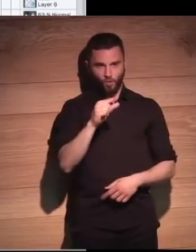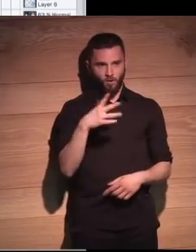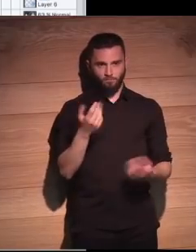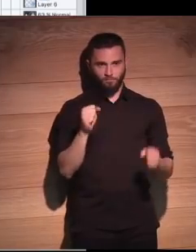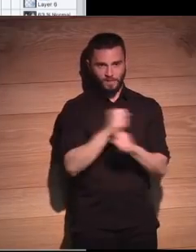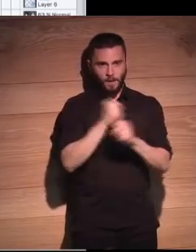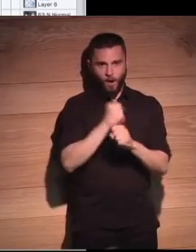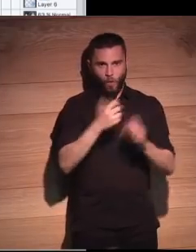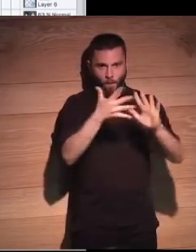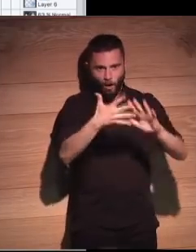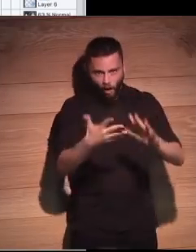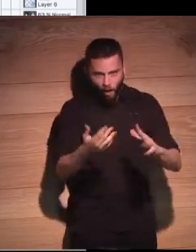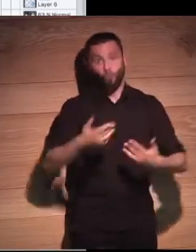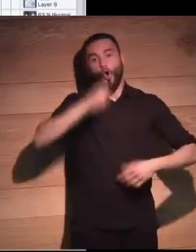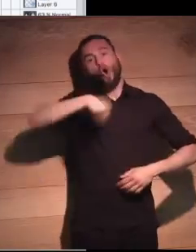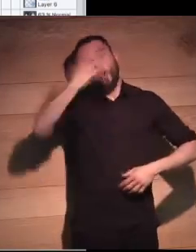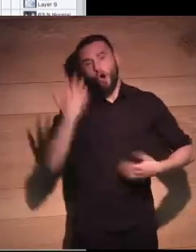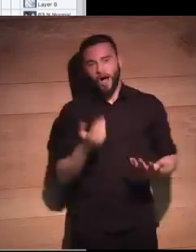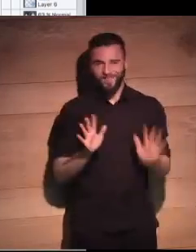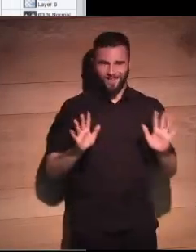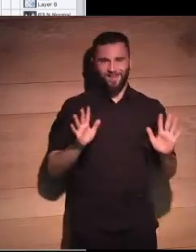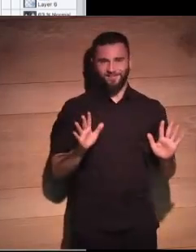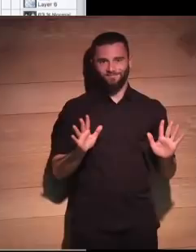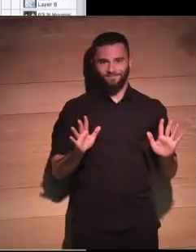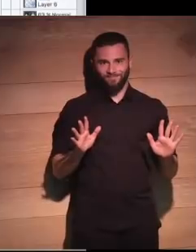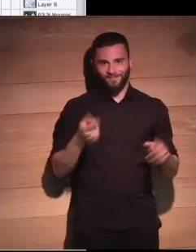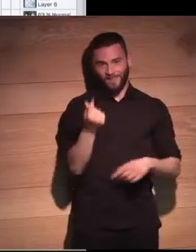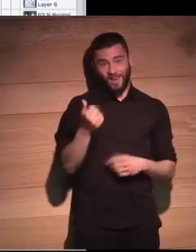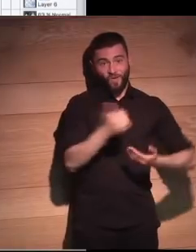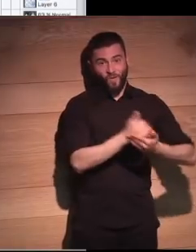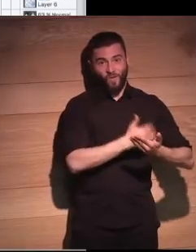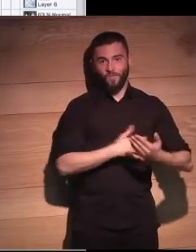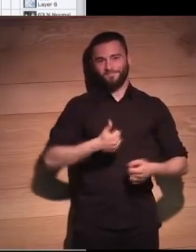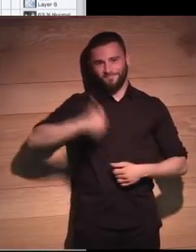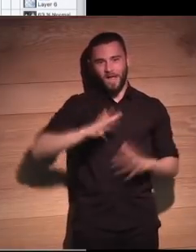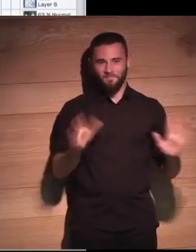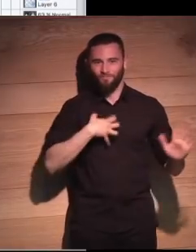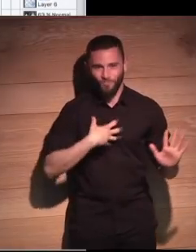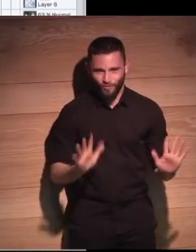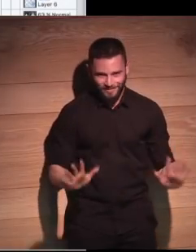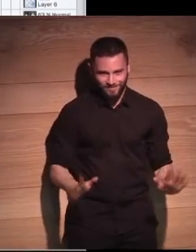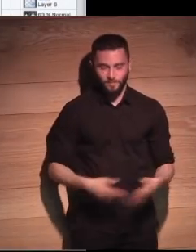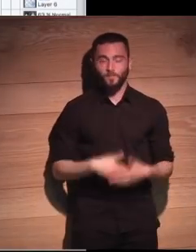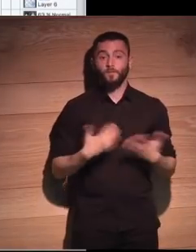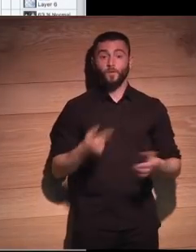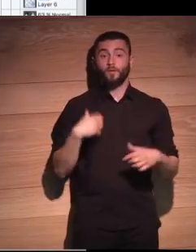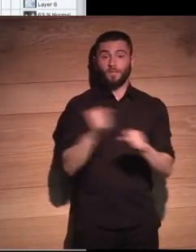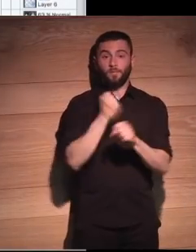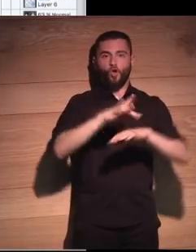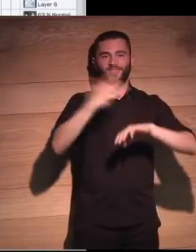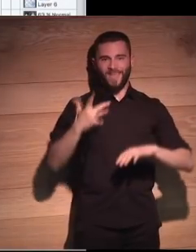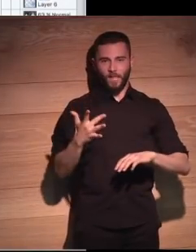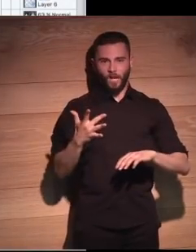esta velocidad. Ya me gustaría. Produciría mucho más y ganaría más dinero, pero no puede ser. Como veis trabajo en